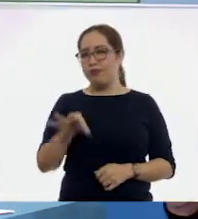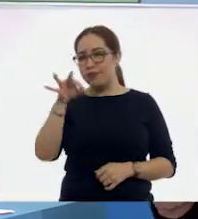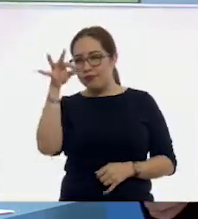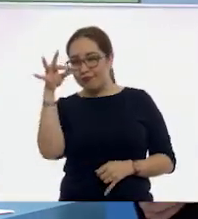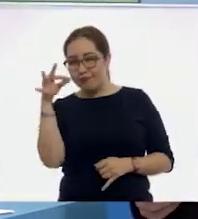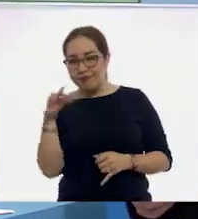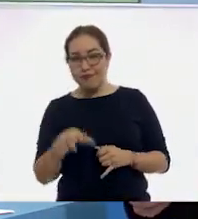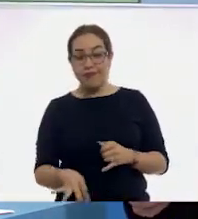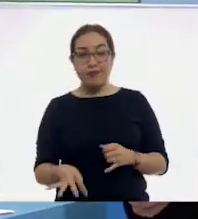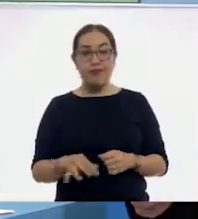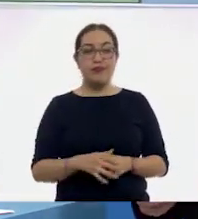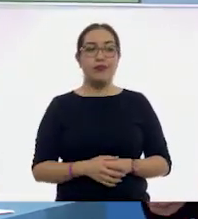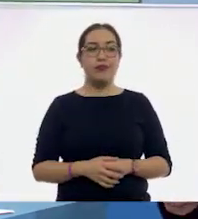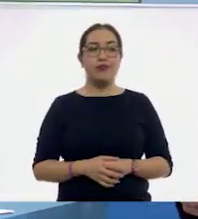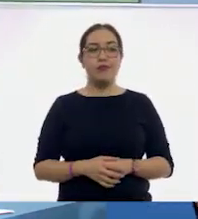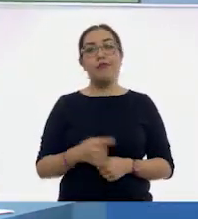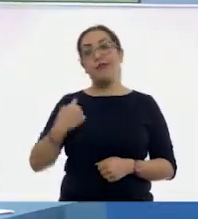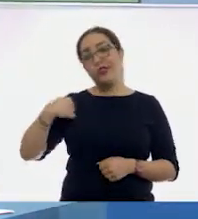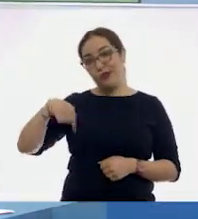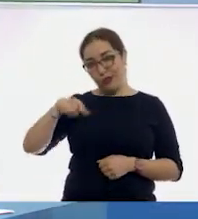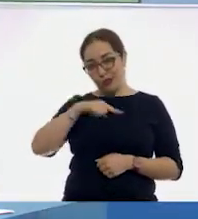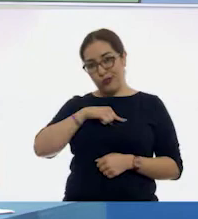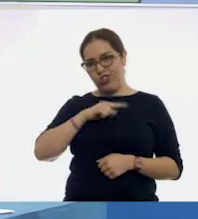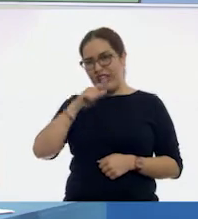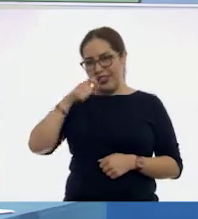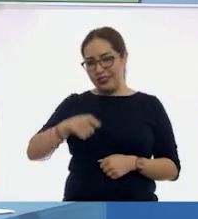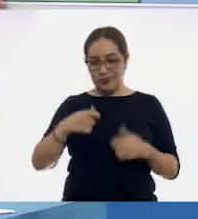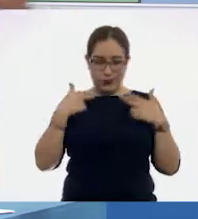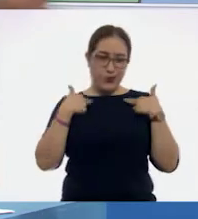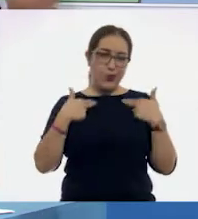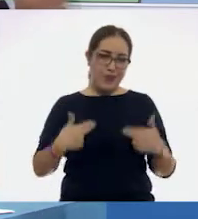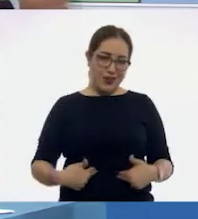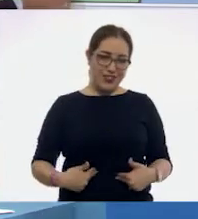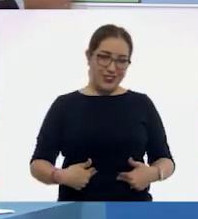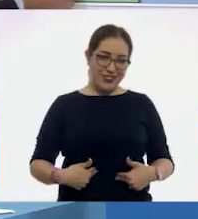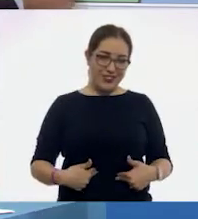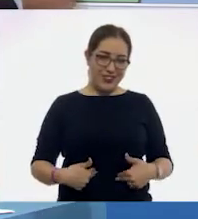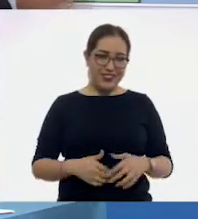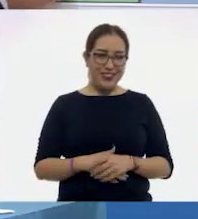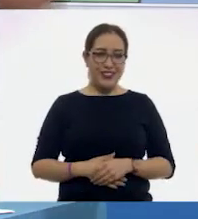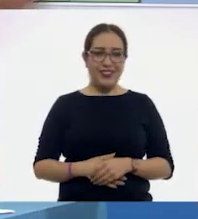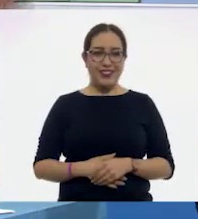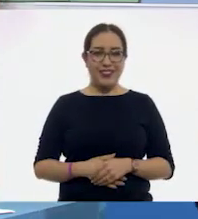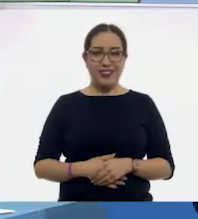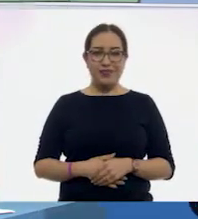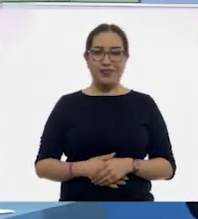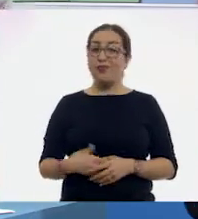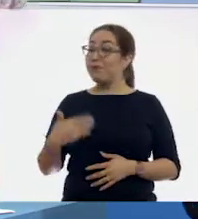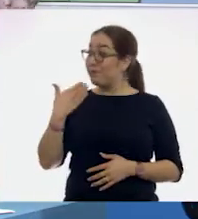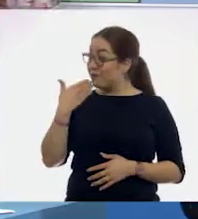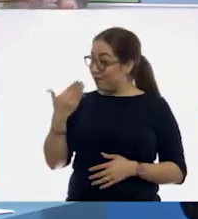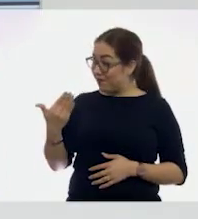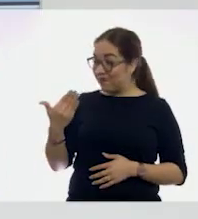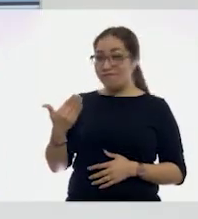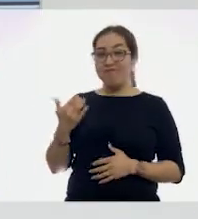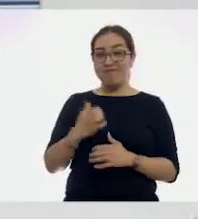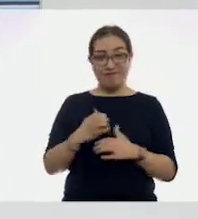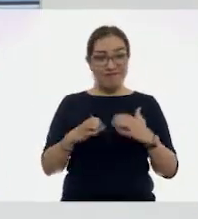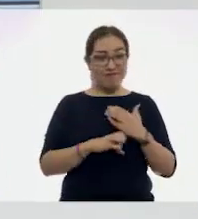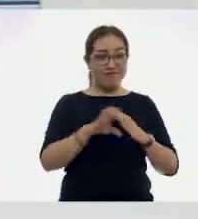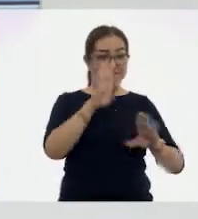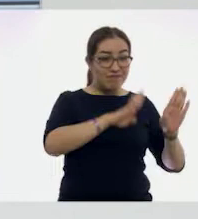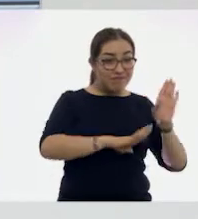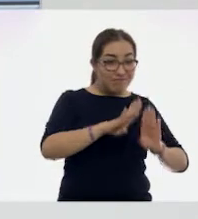último estamos nosotros, los seres humanos. Así es. Muy bien. Los factores biológicos y bióticos